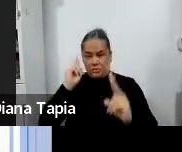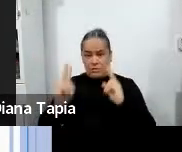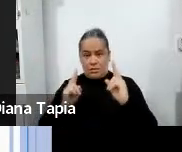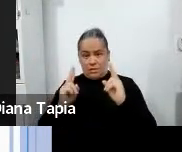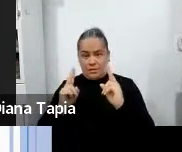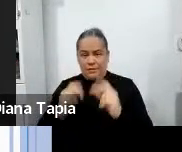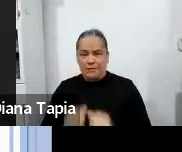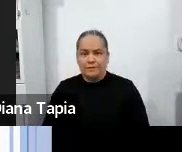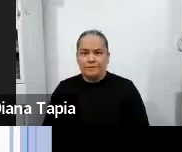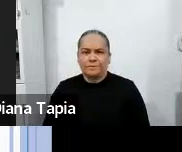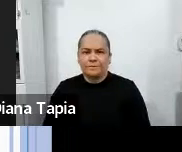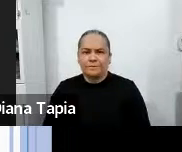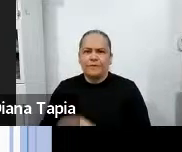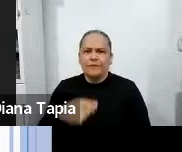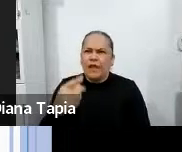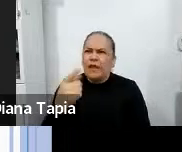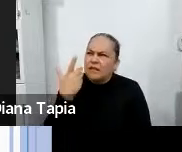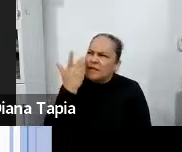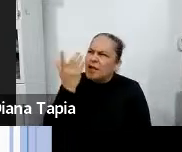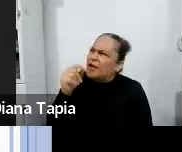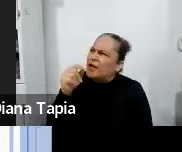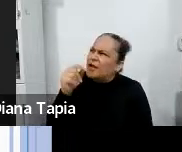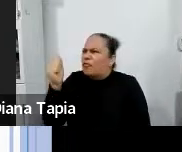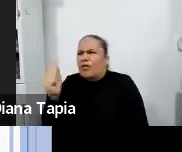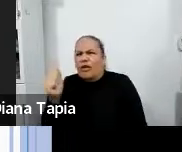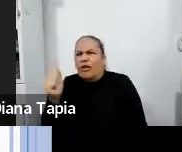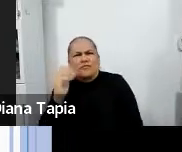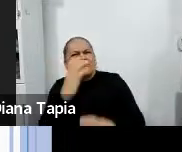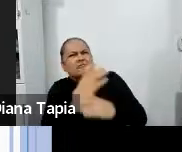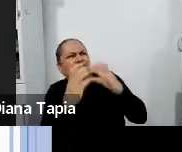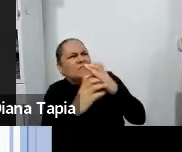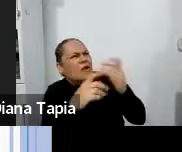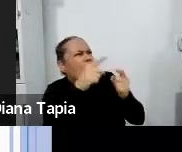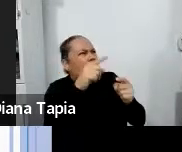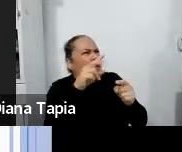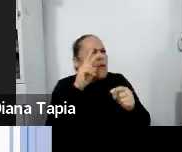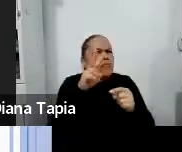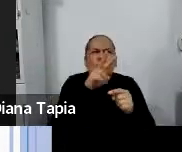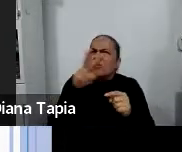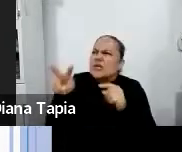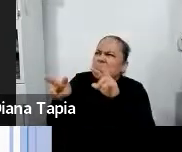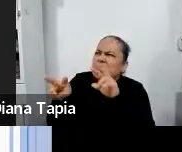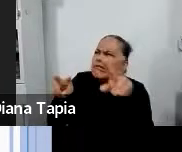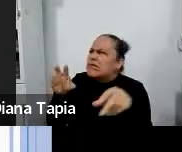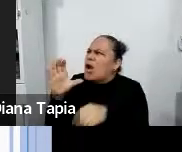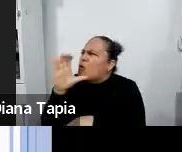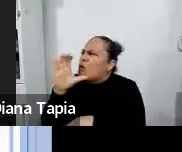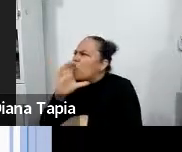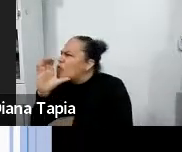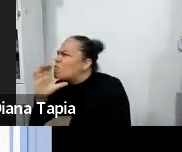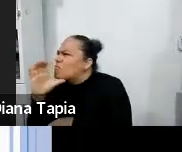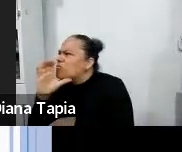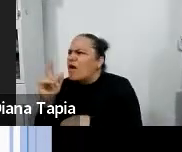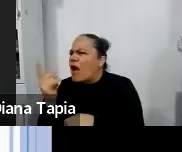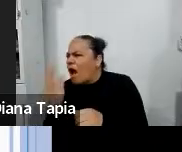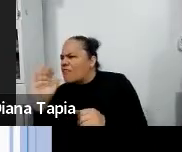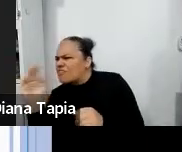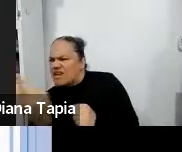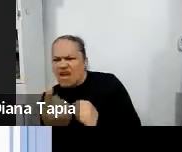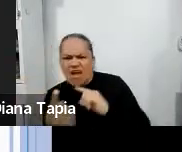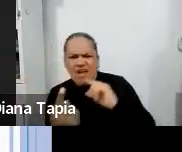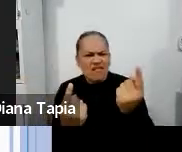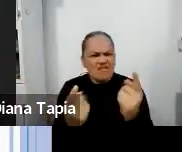las puertas, lo que se vendía afuera, lo que había atrás de los cuadros, cómo se vestía el personal.